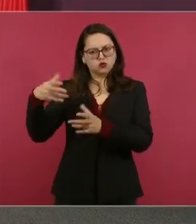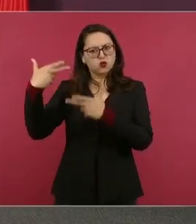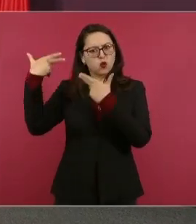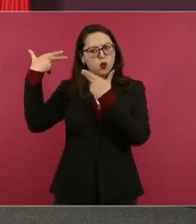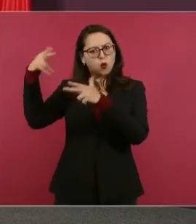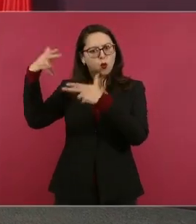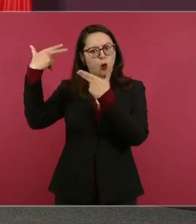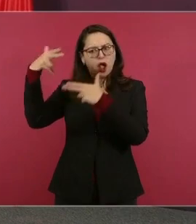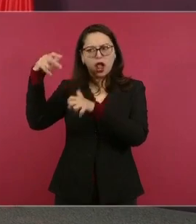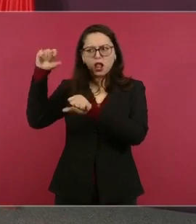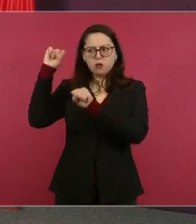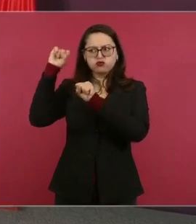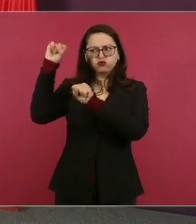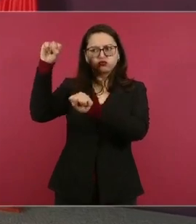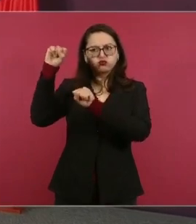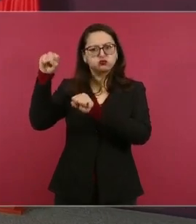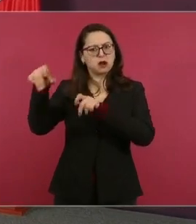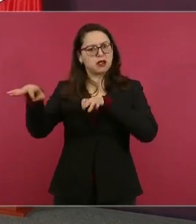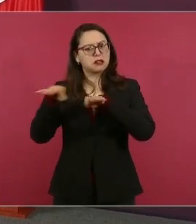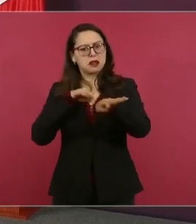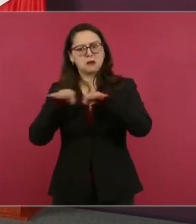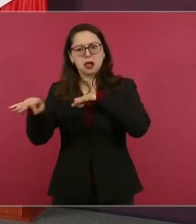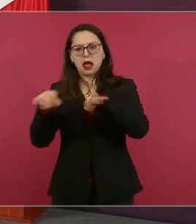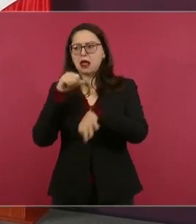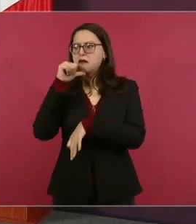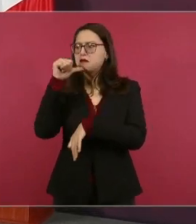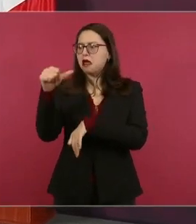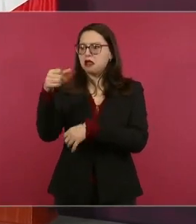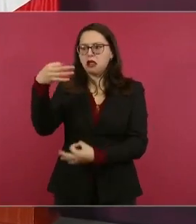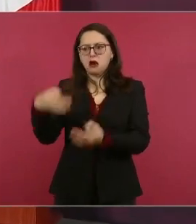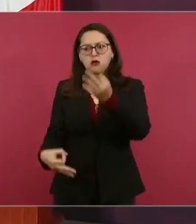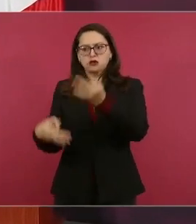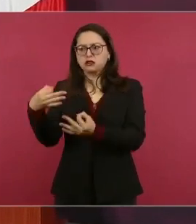estaban cerrados los juzgados.